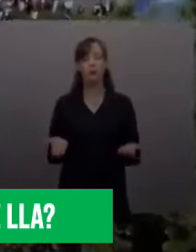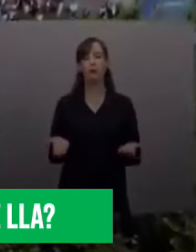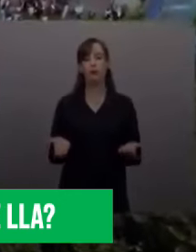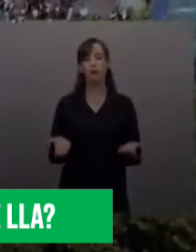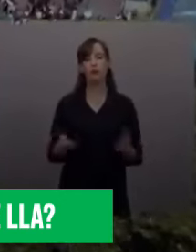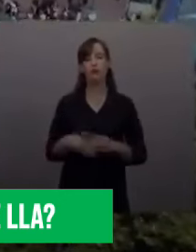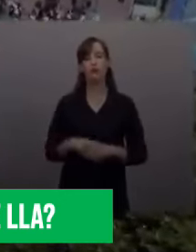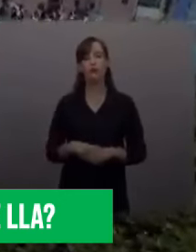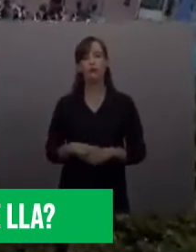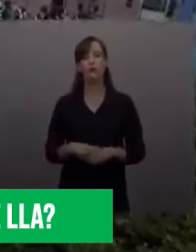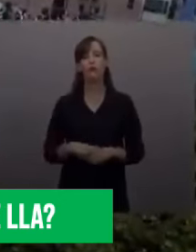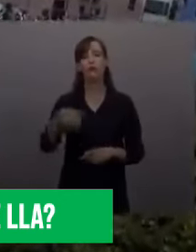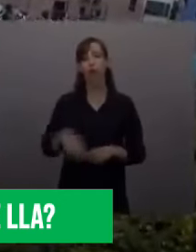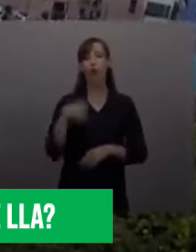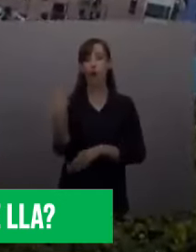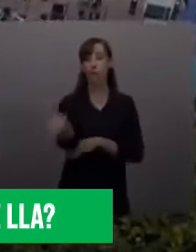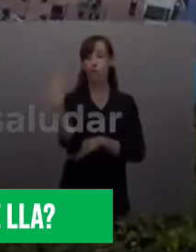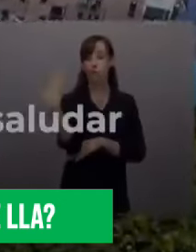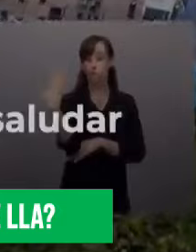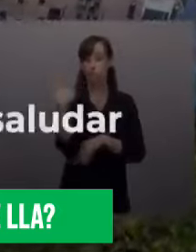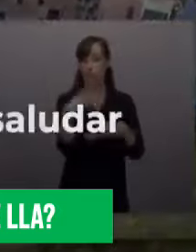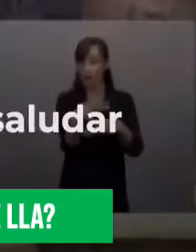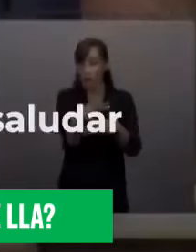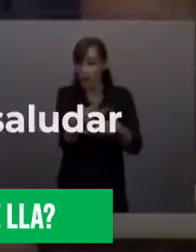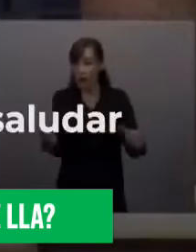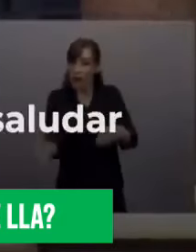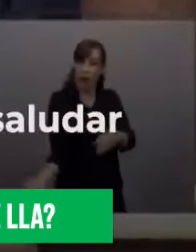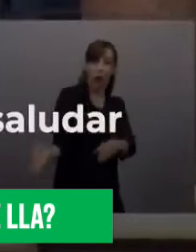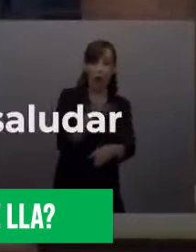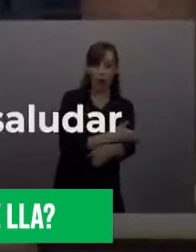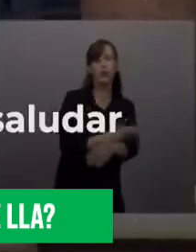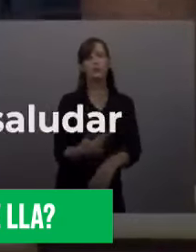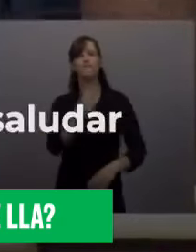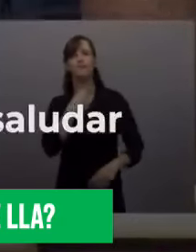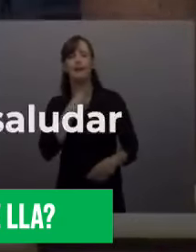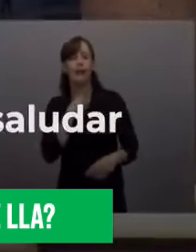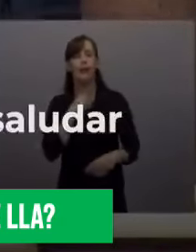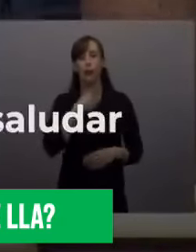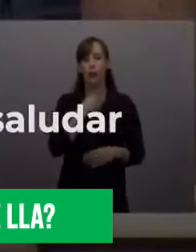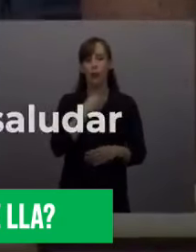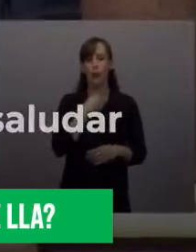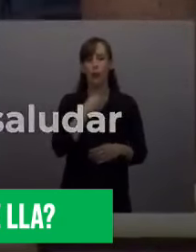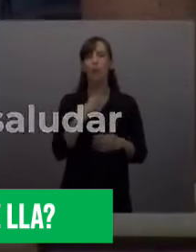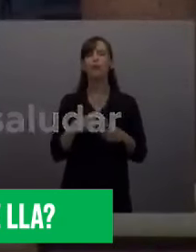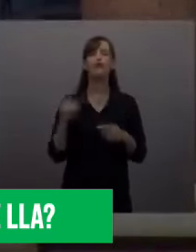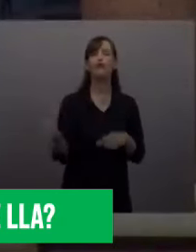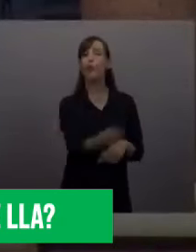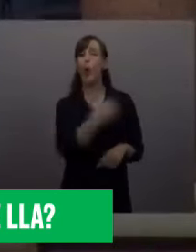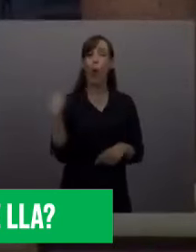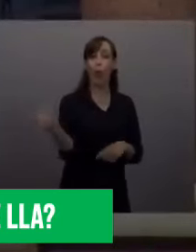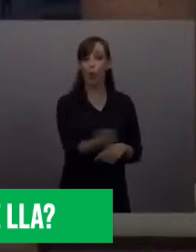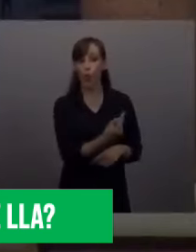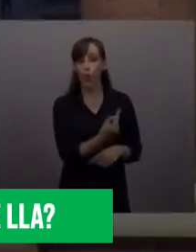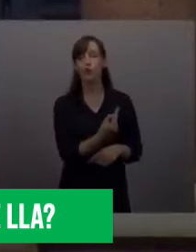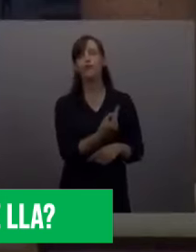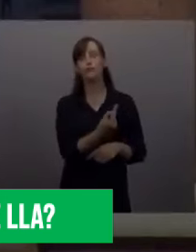mucha gente creyó que se iba a eliminar el Banco Central como de alguna manera ícono de la lógica de la emisión monetaria,